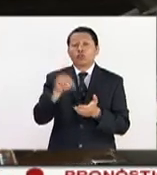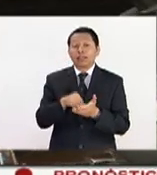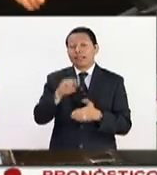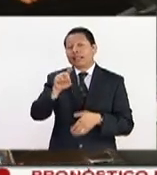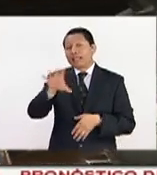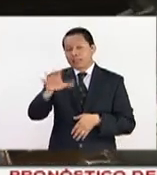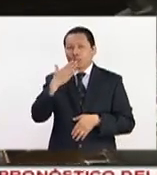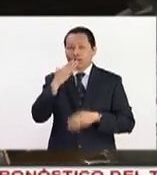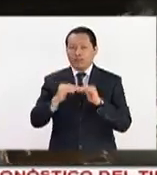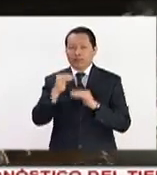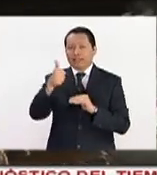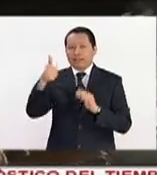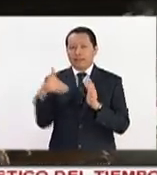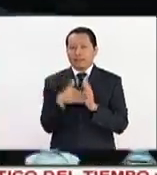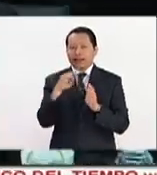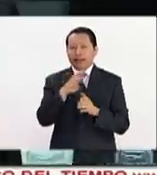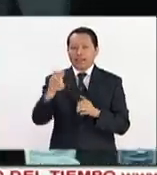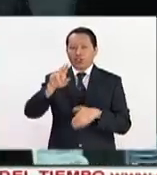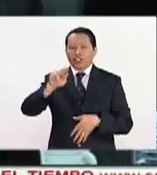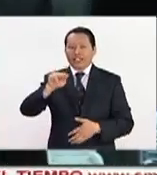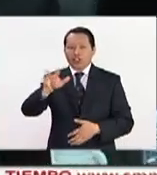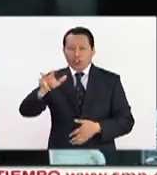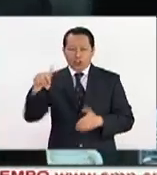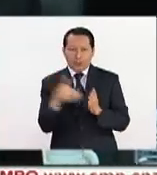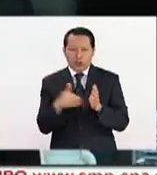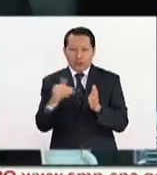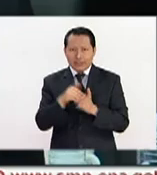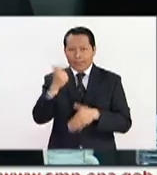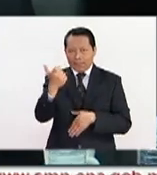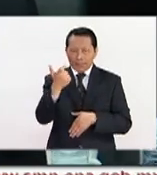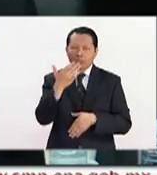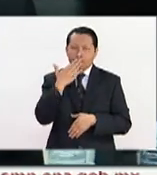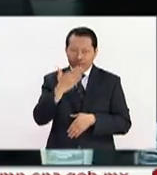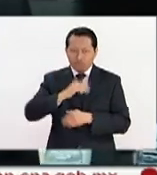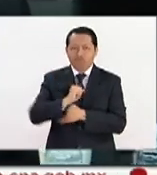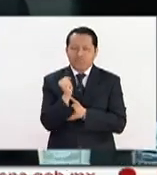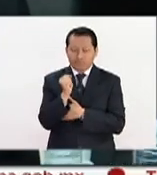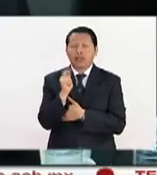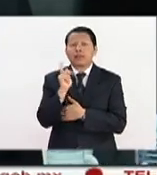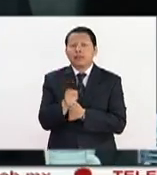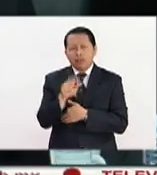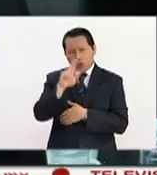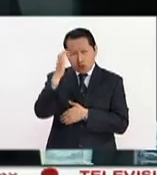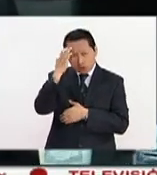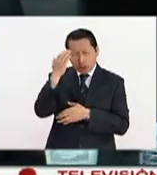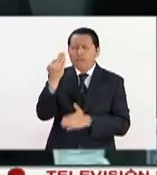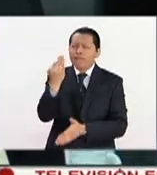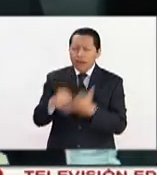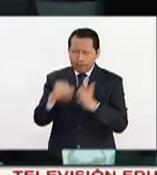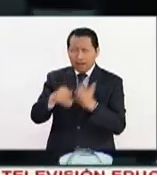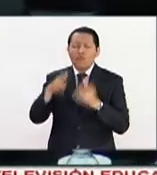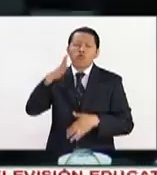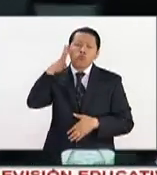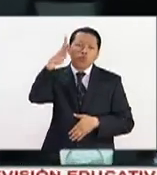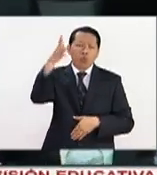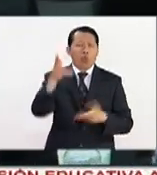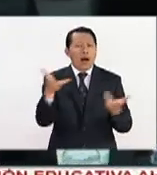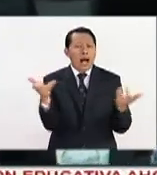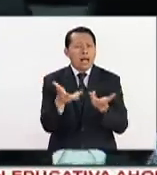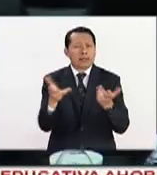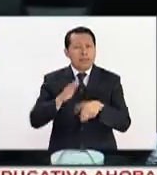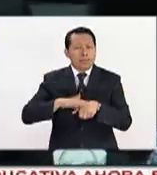un superávit de 6,388 millones de pesos. Sin embargo, reconoció que aún hay retos para el futuro, por lo que dijo